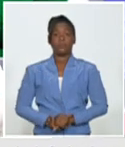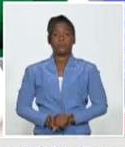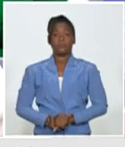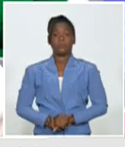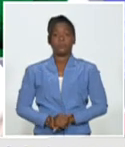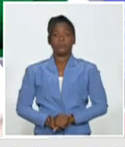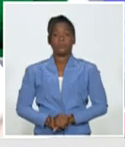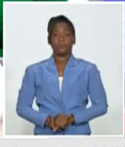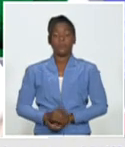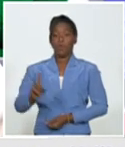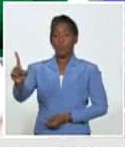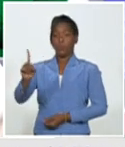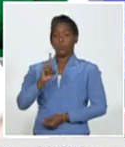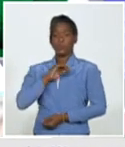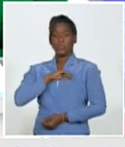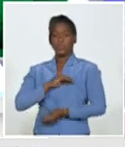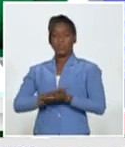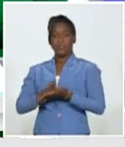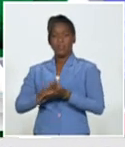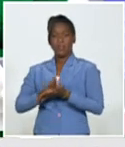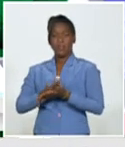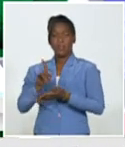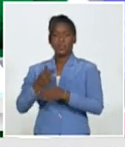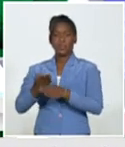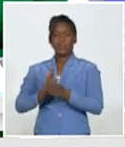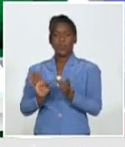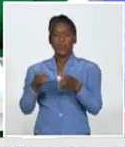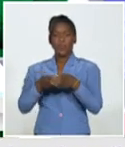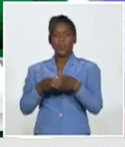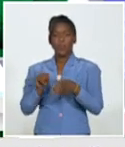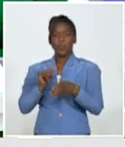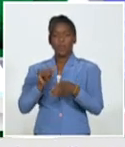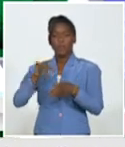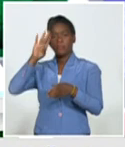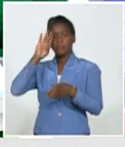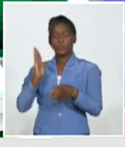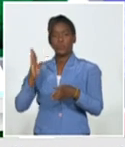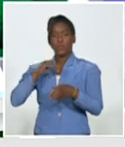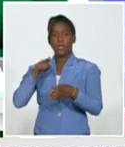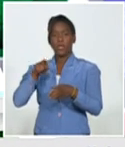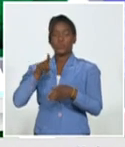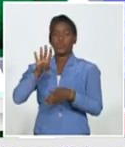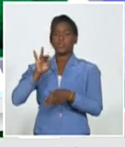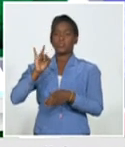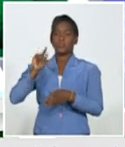Asintomáticos, el 47,4% ayer. El acumulado, el